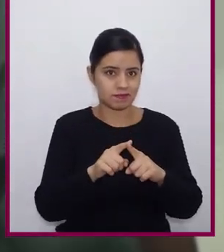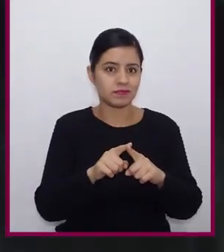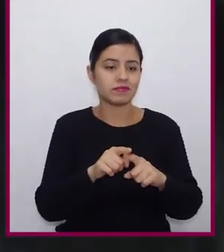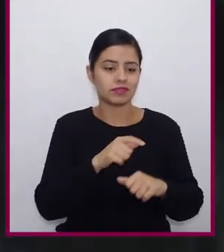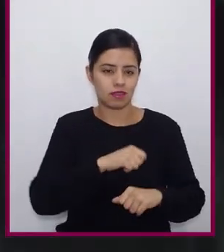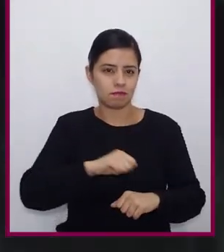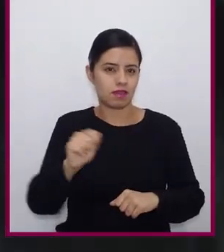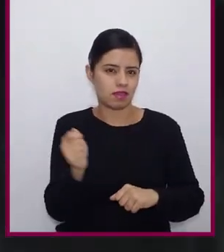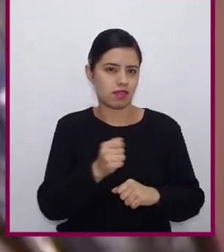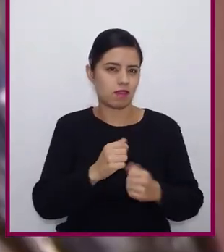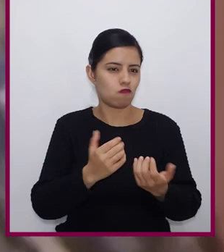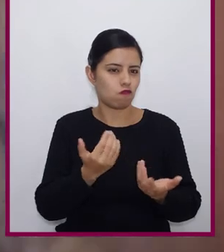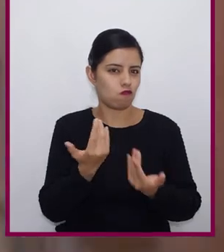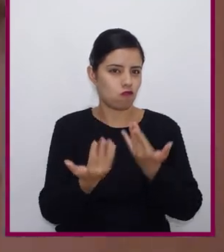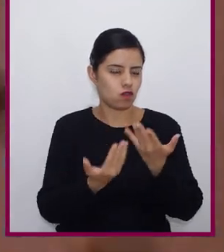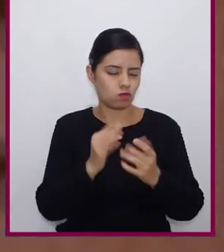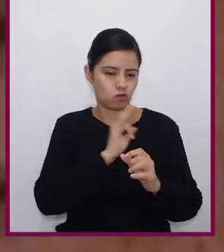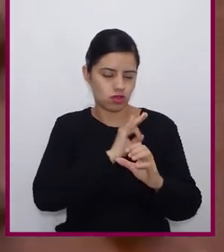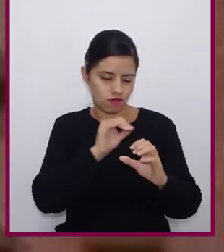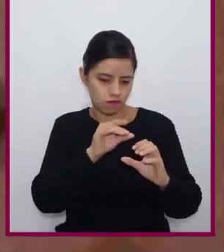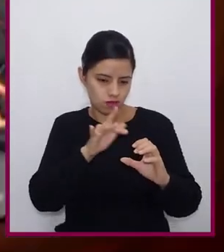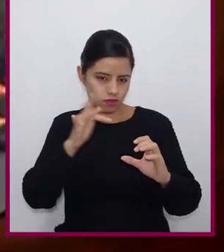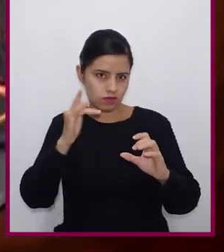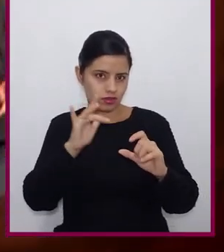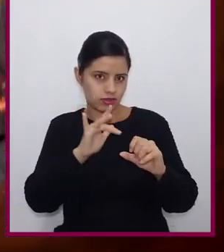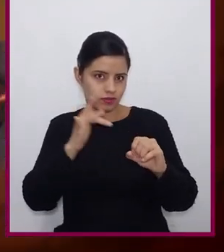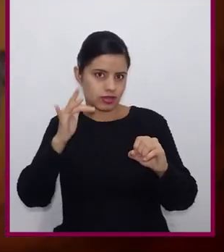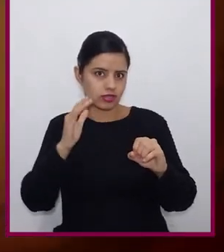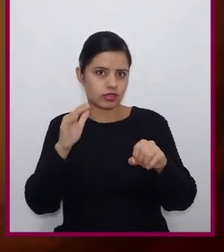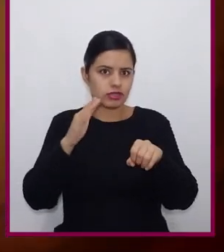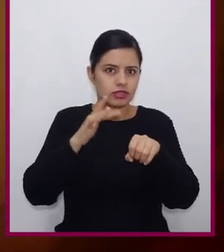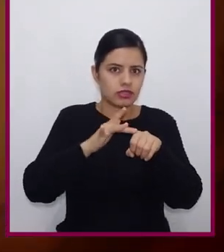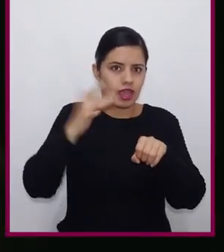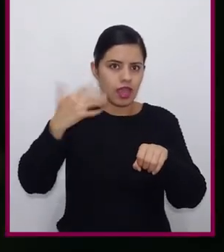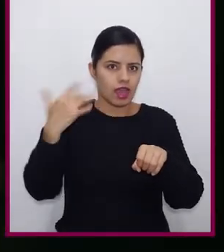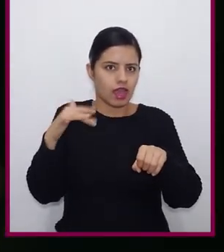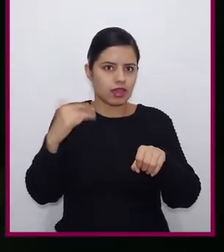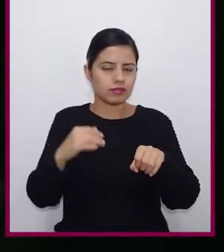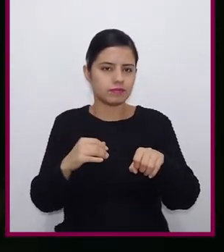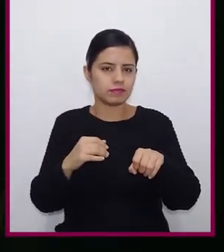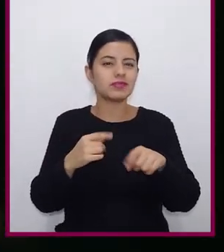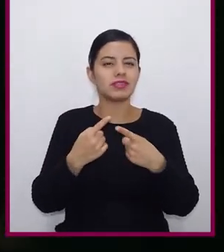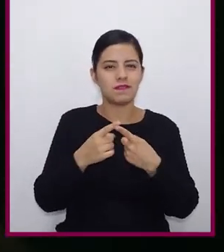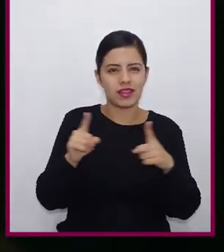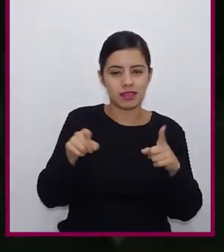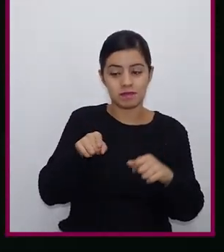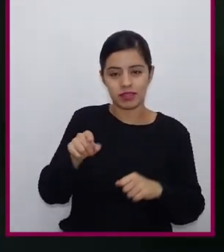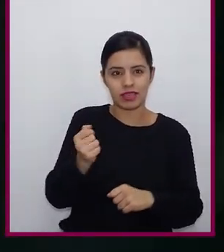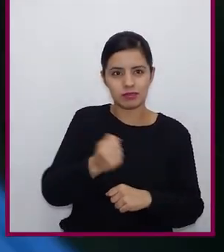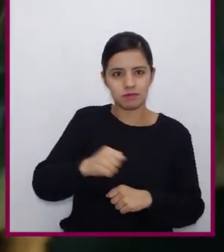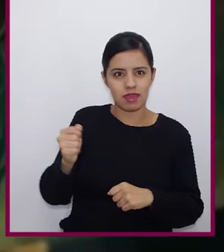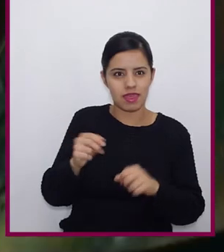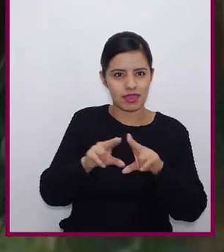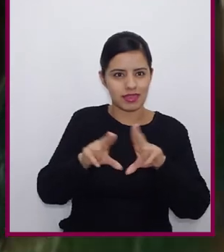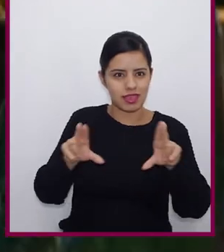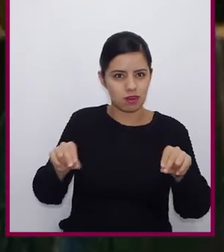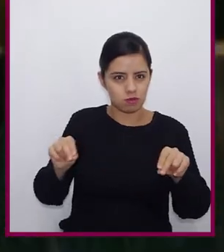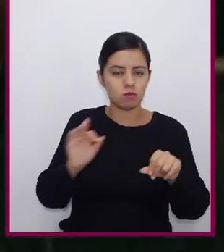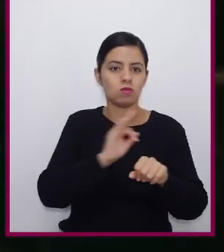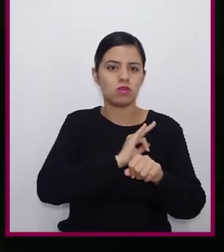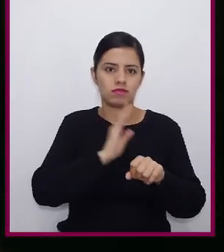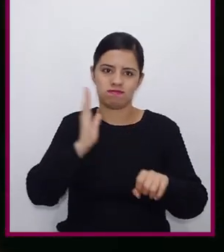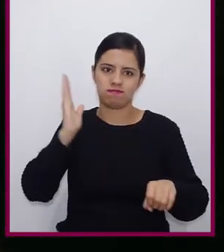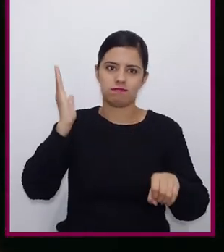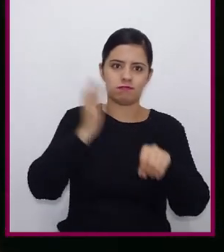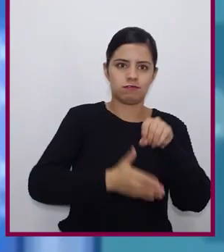de fuego, el hecho de que pueda brillar y quemar se relacionan con sus métodos. A diferencia de una espada de hielo, que puede cortar y